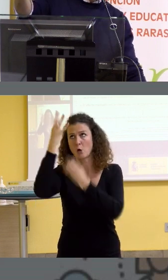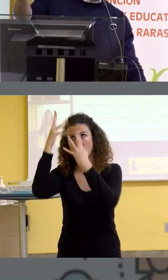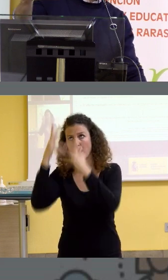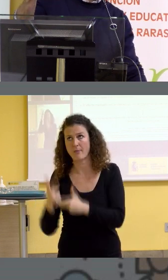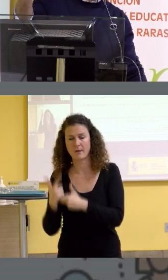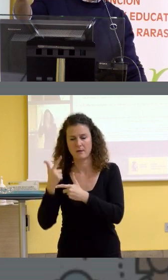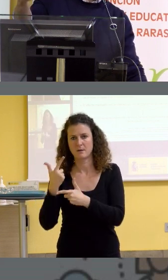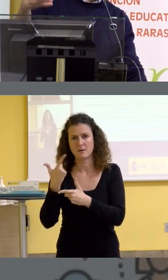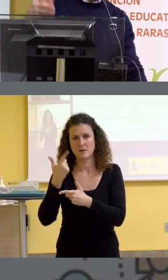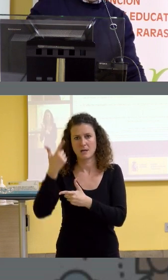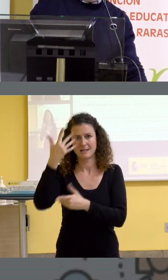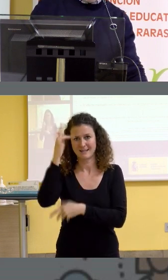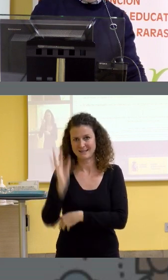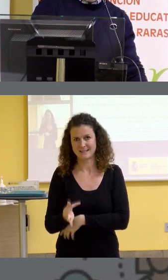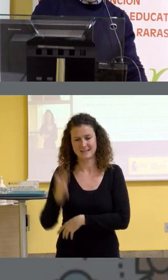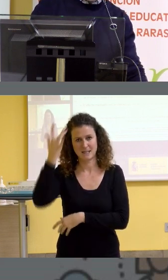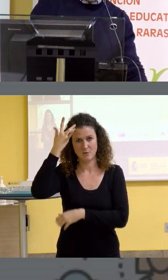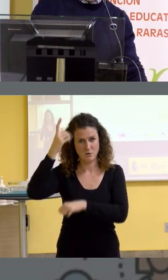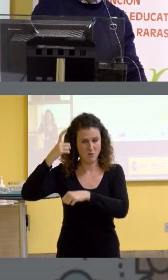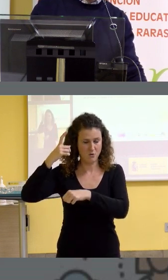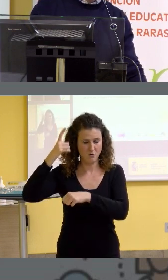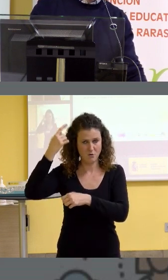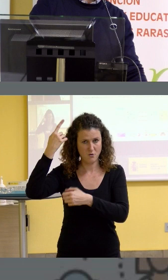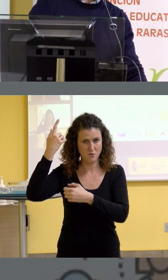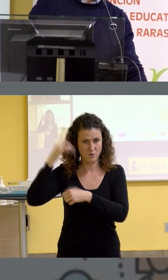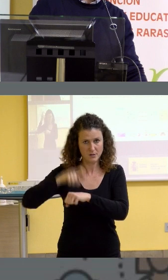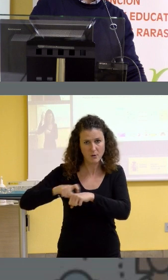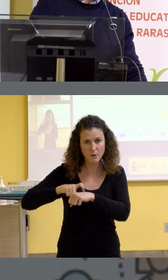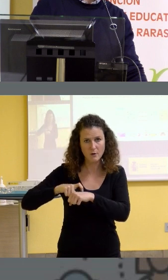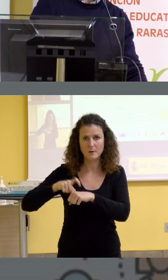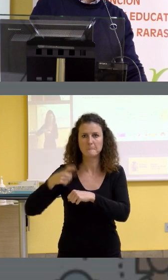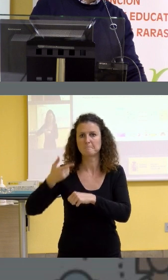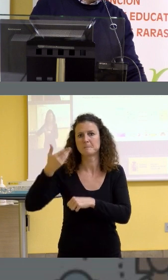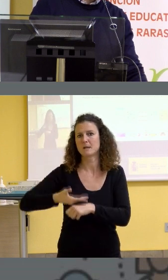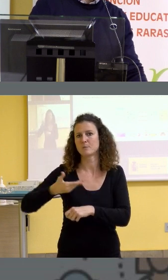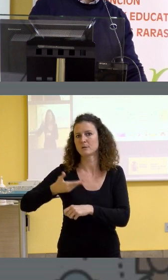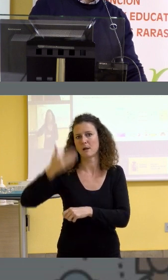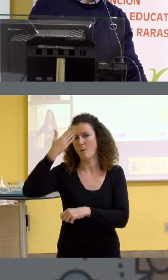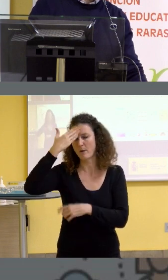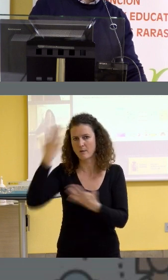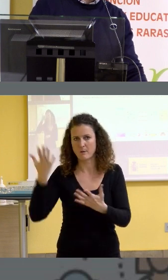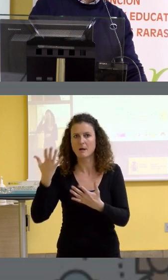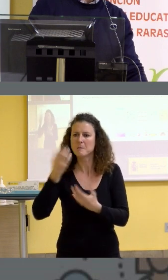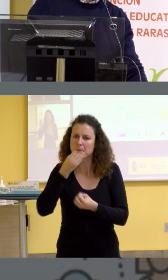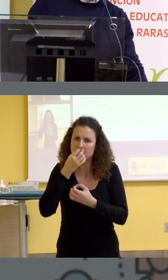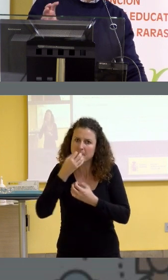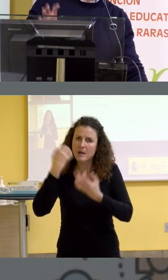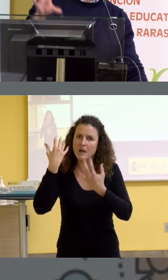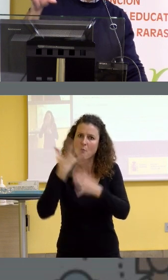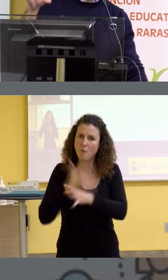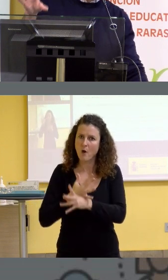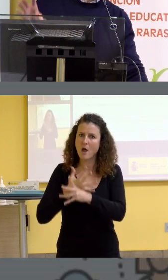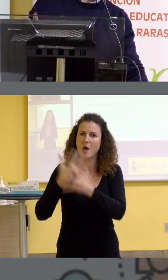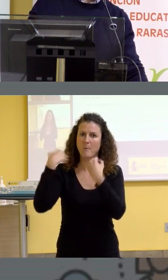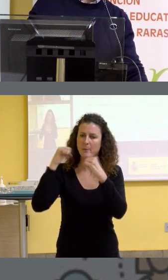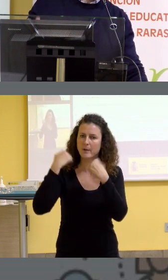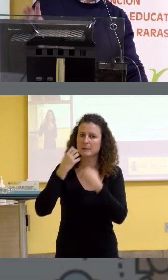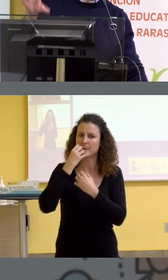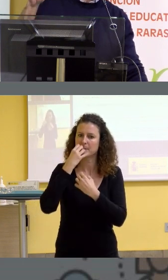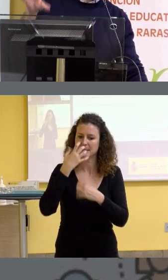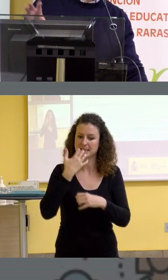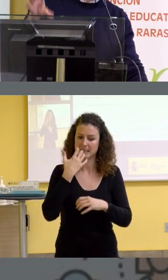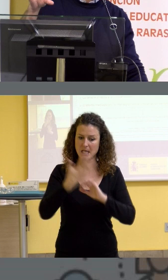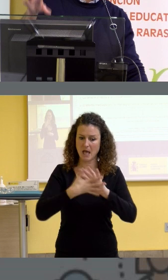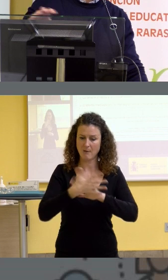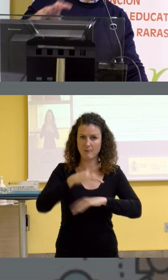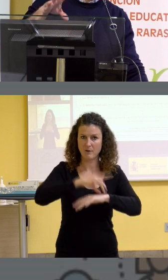test neuropsicológico por esencia, es mucho más complejo que estos jueguecitos. Está muy bien hacer estos jueguecitos. Cuando hablamos de enfermedades progresivas,